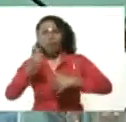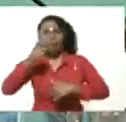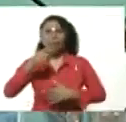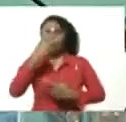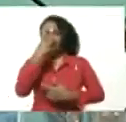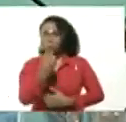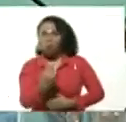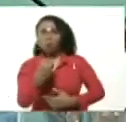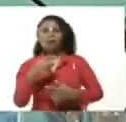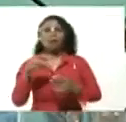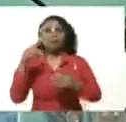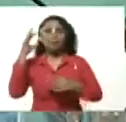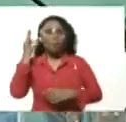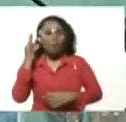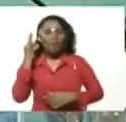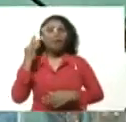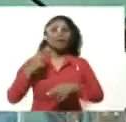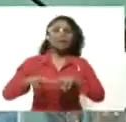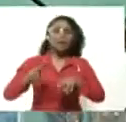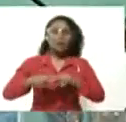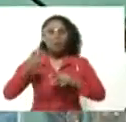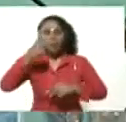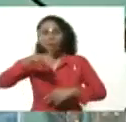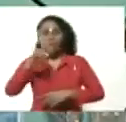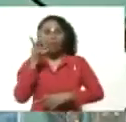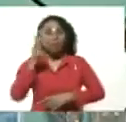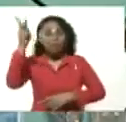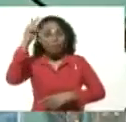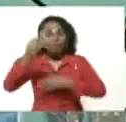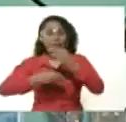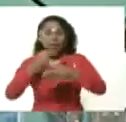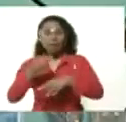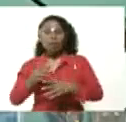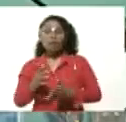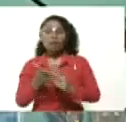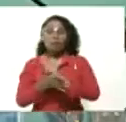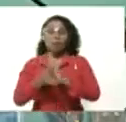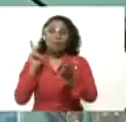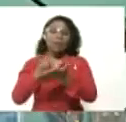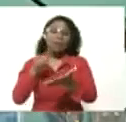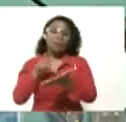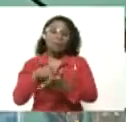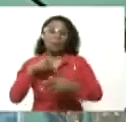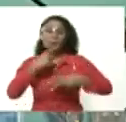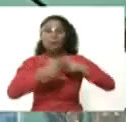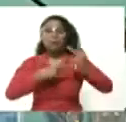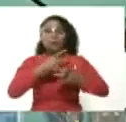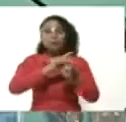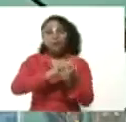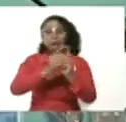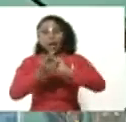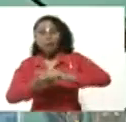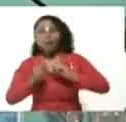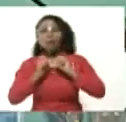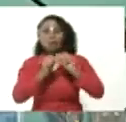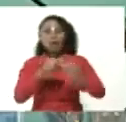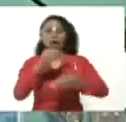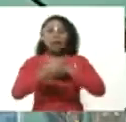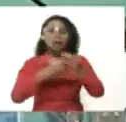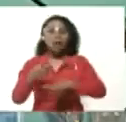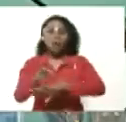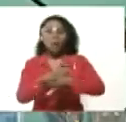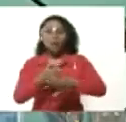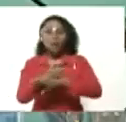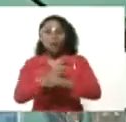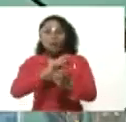indígenas, afrodescendientes, niños. Esa gente que participó en los procesos de cambio es la que sigue sosteniendo a los gobiernos de